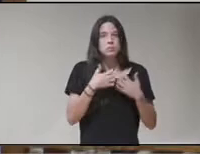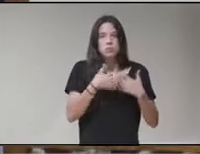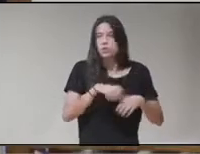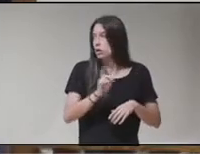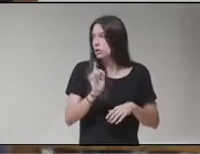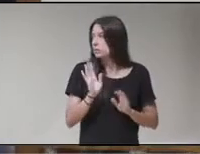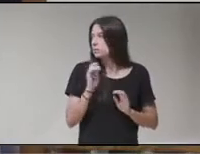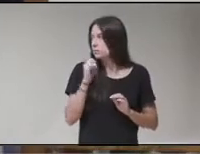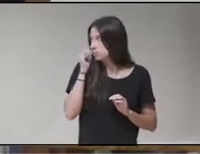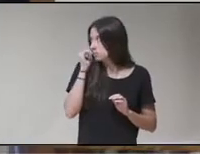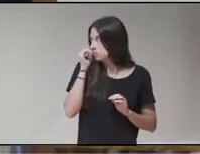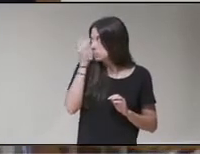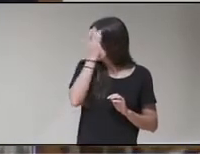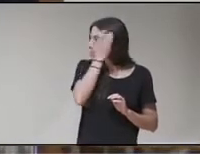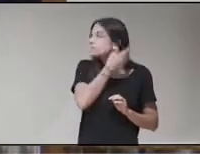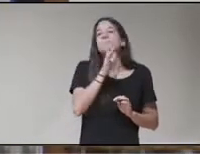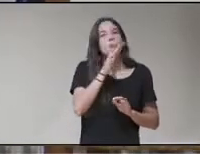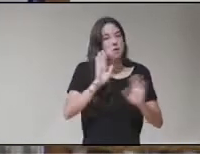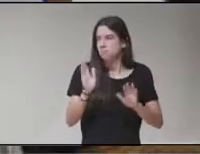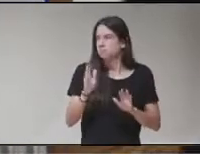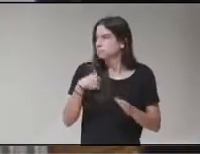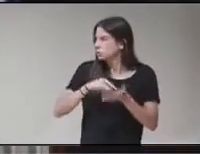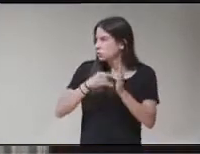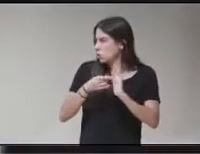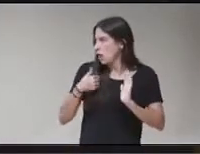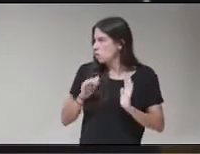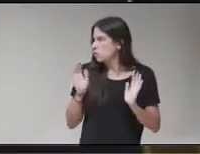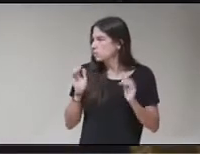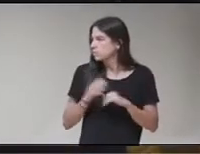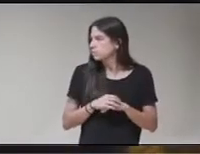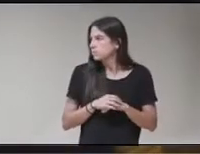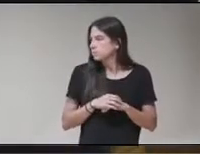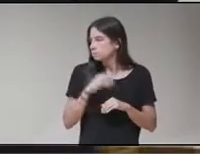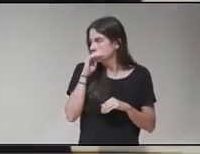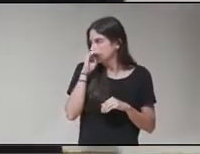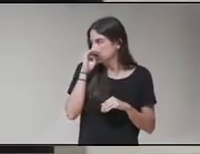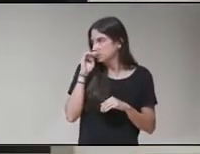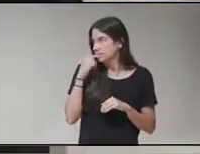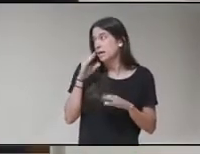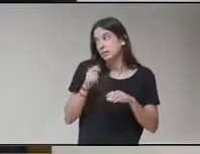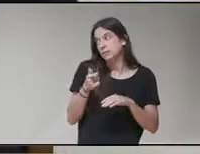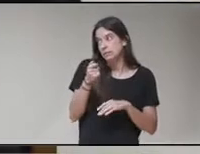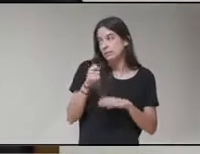A ver aquí. Ya está. Doy ahí en el...